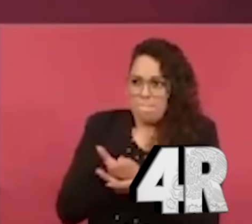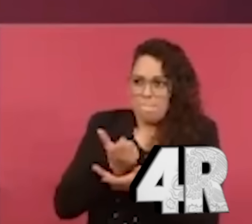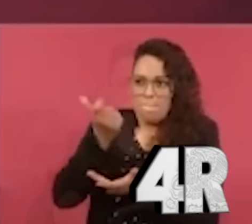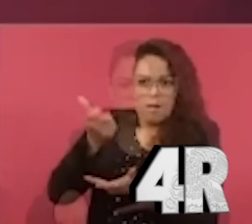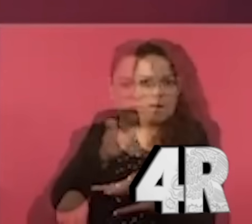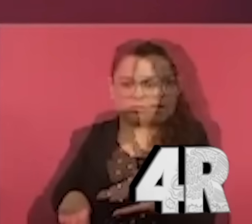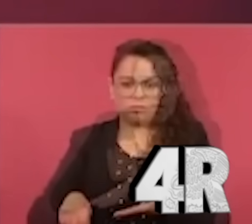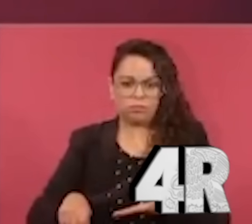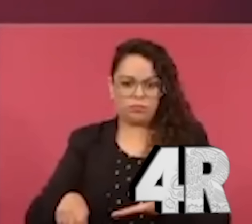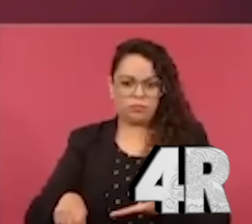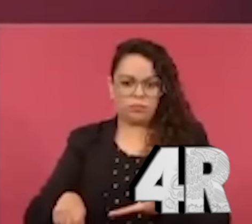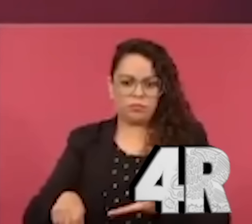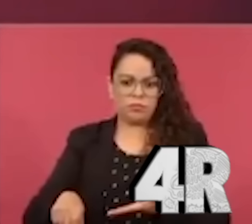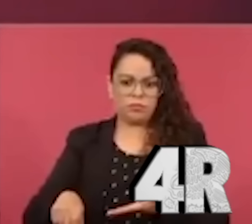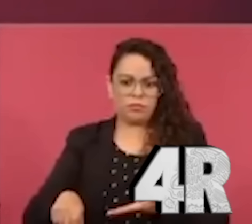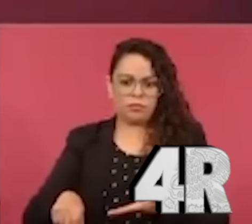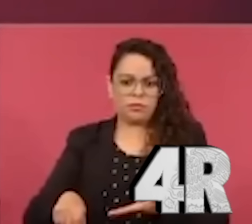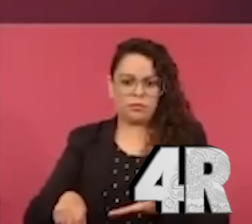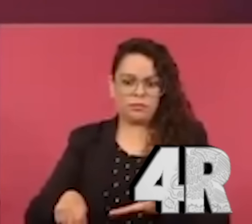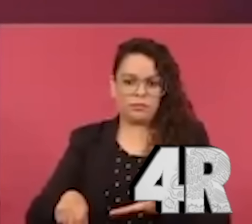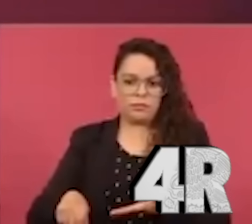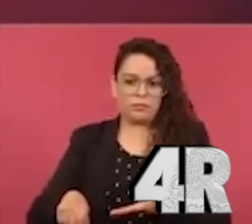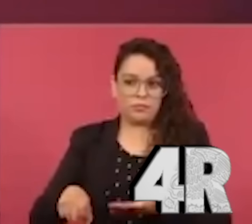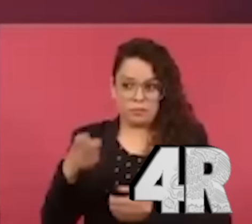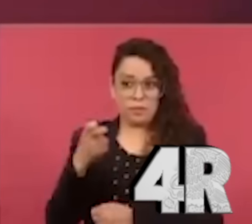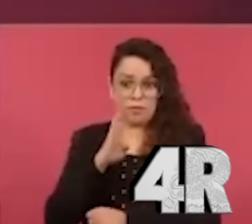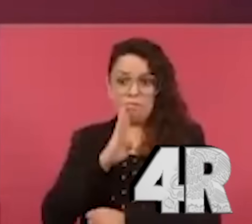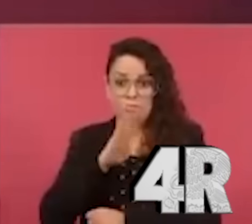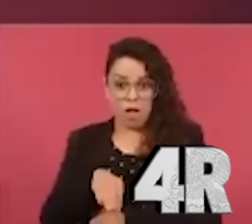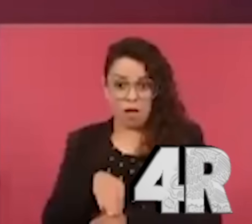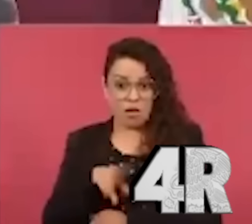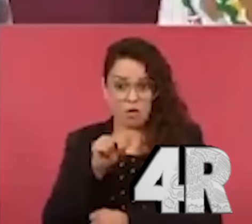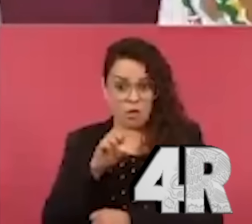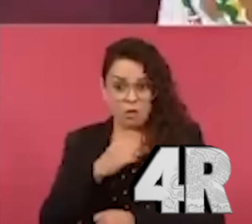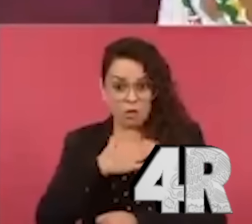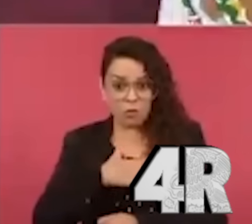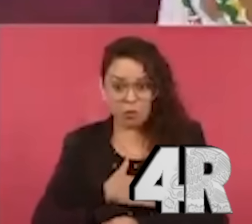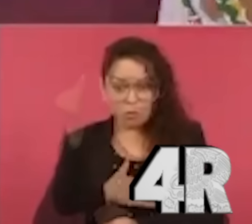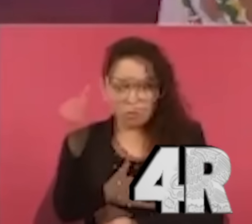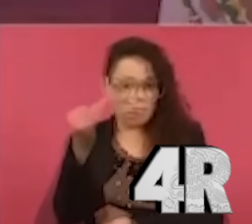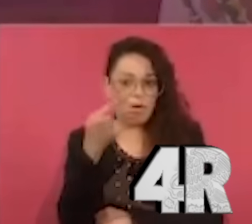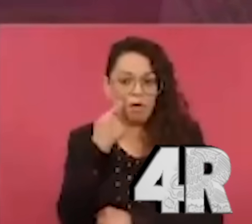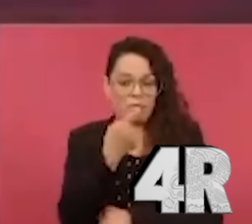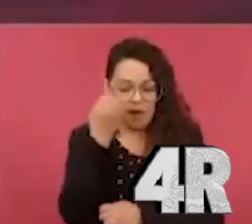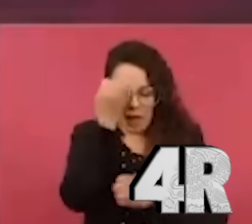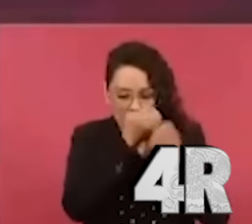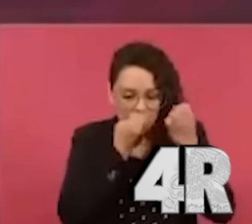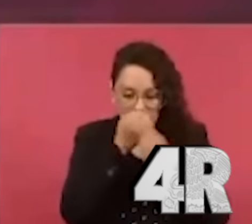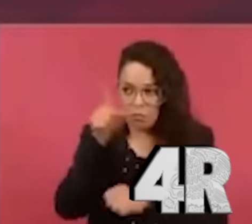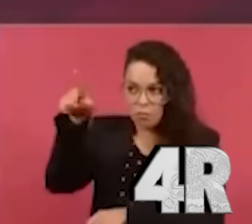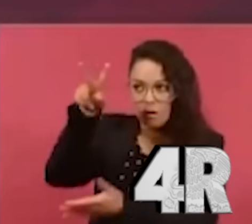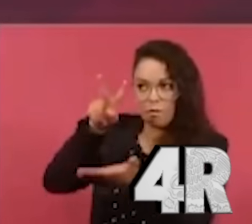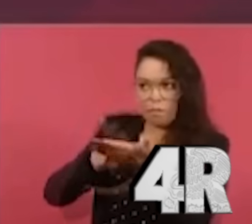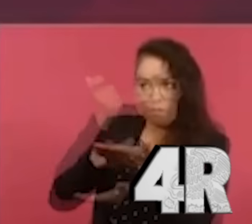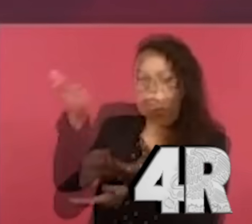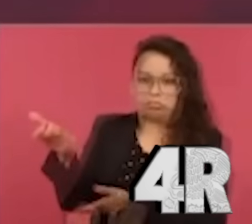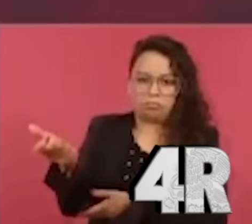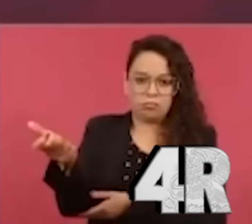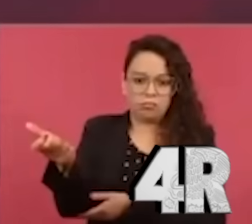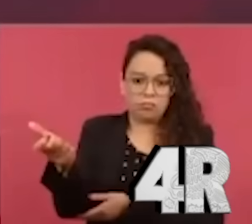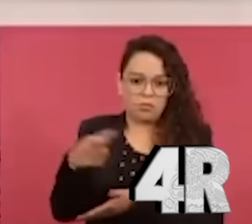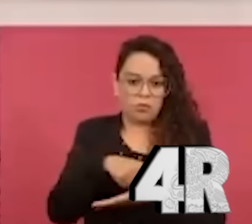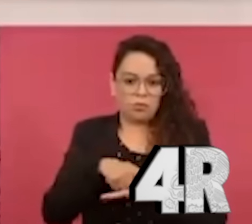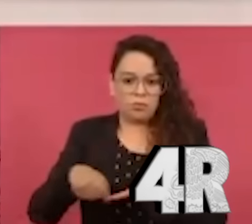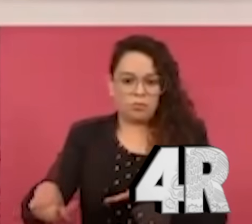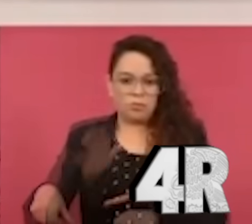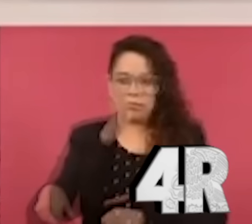ninguna injusticia, son otros tiempos. Es decirles, a ver, aquí está el avalúo, te pagamos tu hospital,